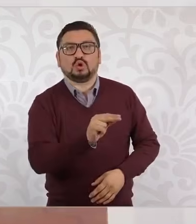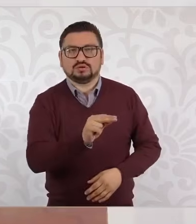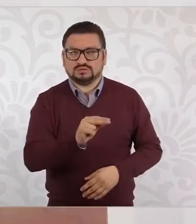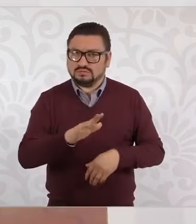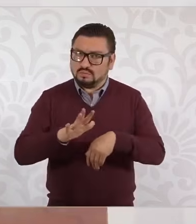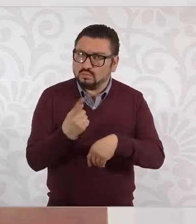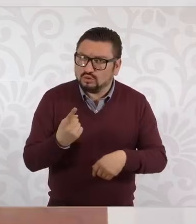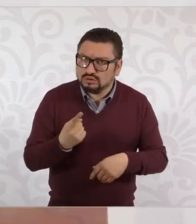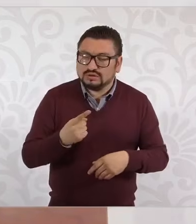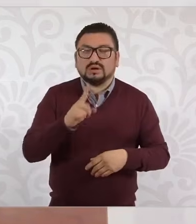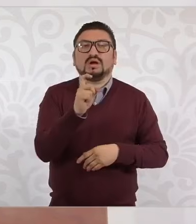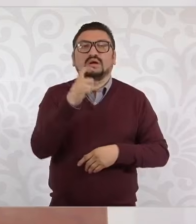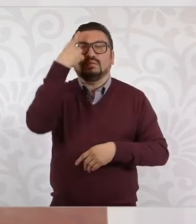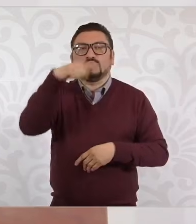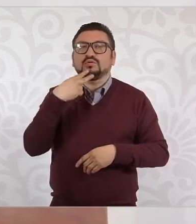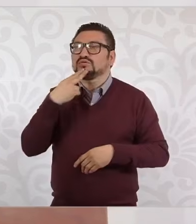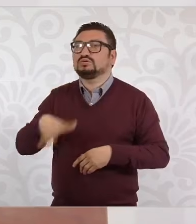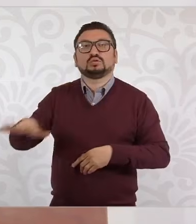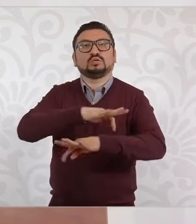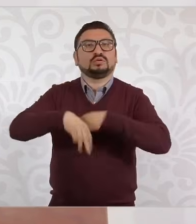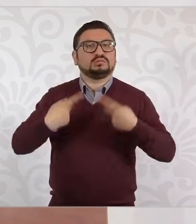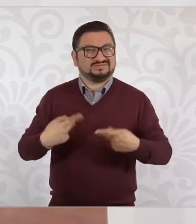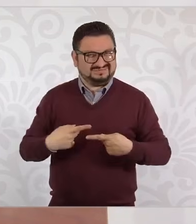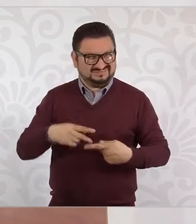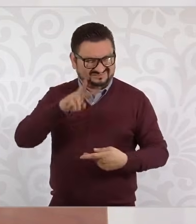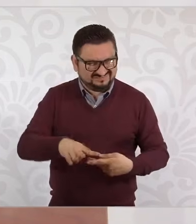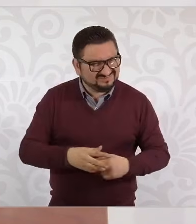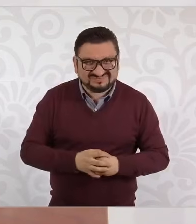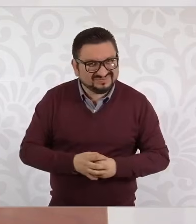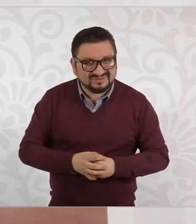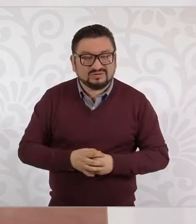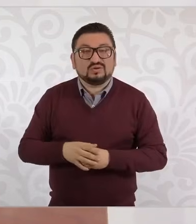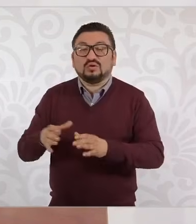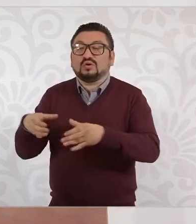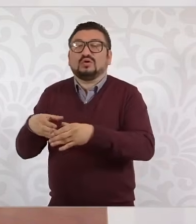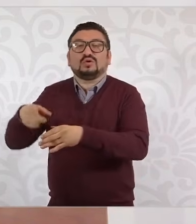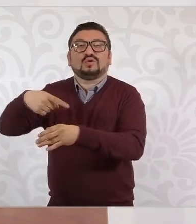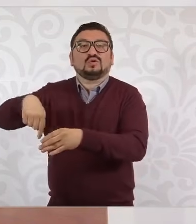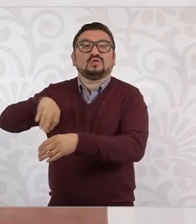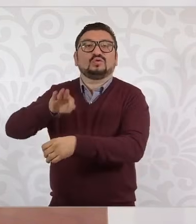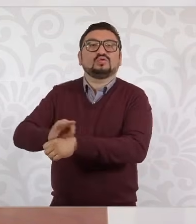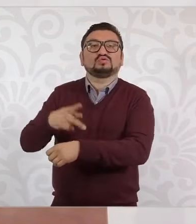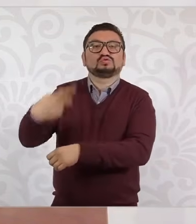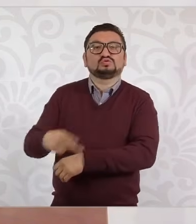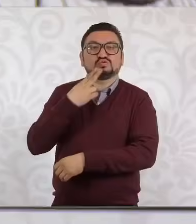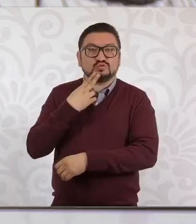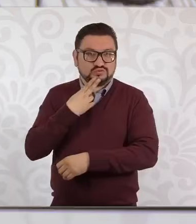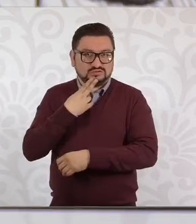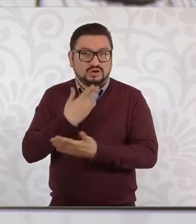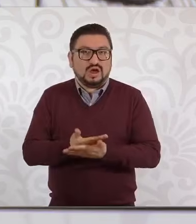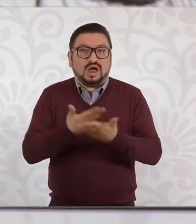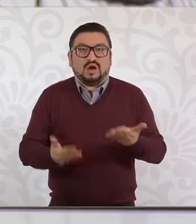que el agua es para el pueblo, cuando en realidad pues estaban haciendo un uso de esa agua. ¿Qué está pasando ahora? Ya se